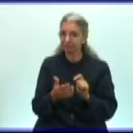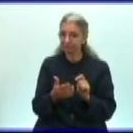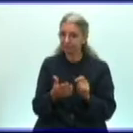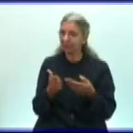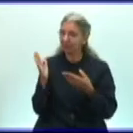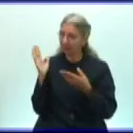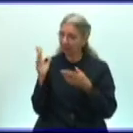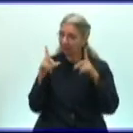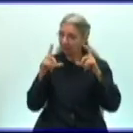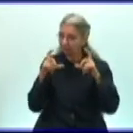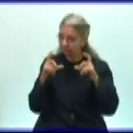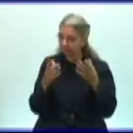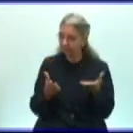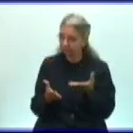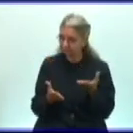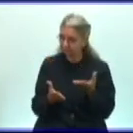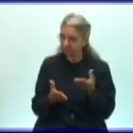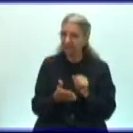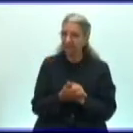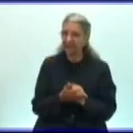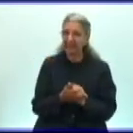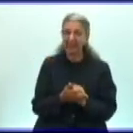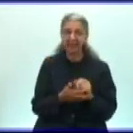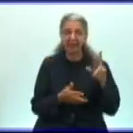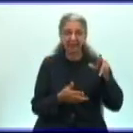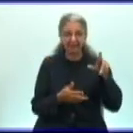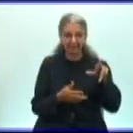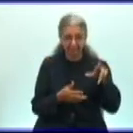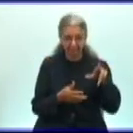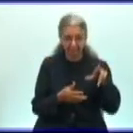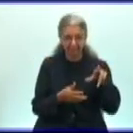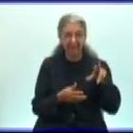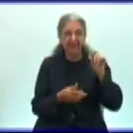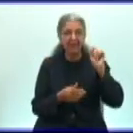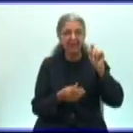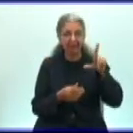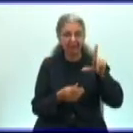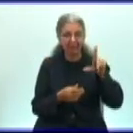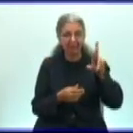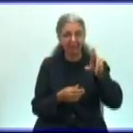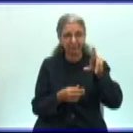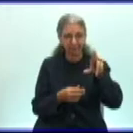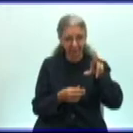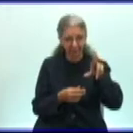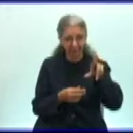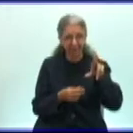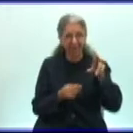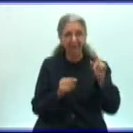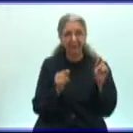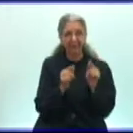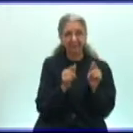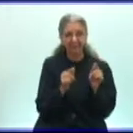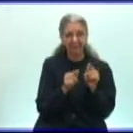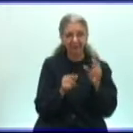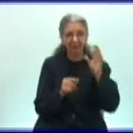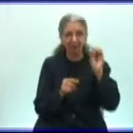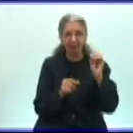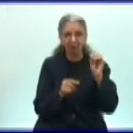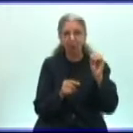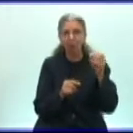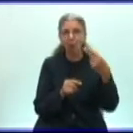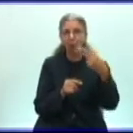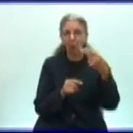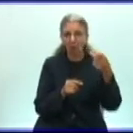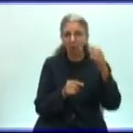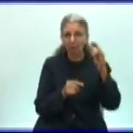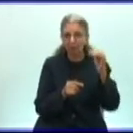donde la resistencia se representa con una letra R mayúscula y su unidad de medida es el ohm. La